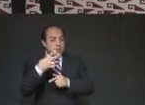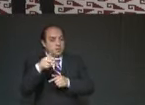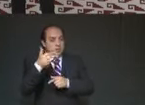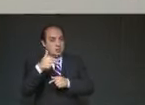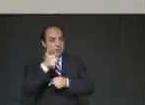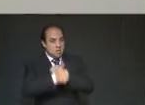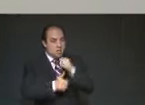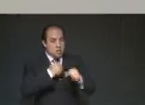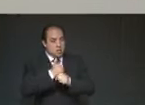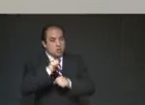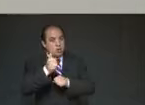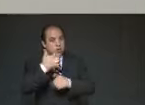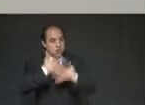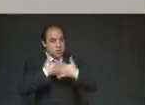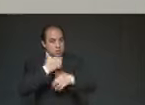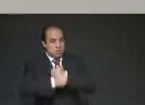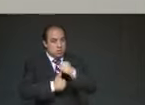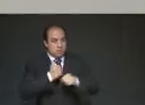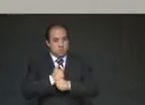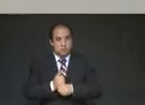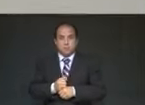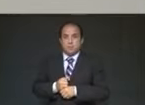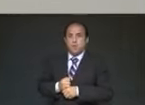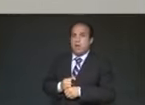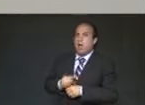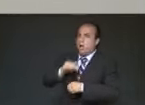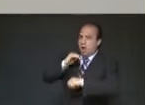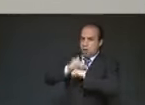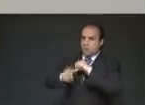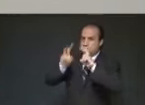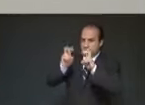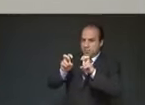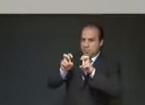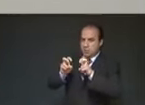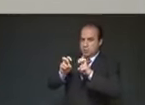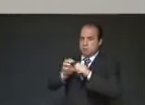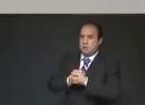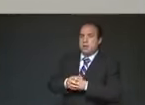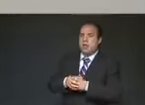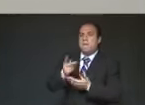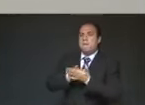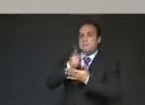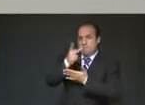Si quieres, vamos a dejar que acabemos con el tema del Guinness,